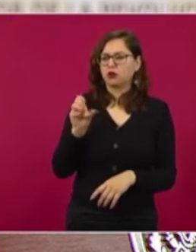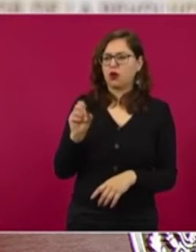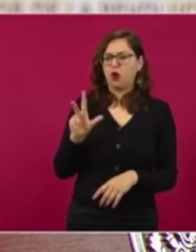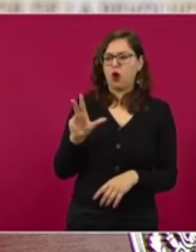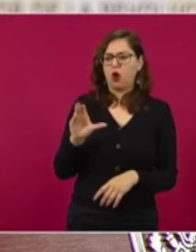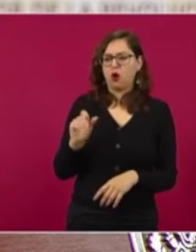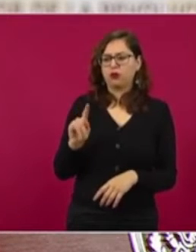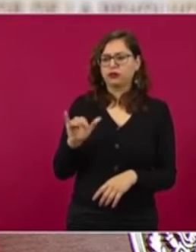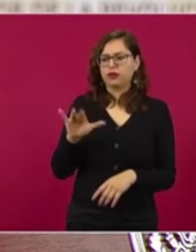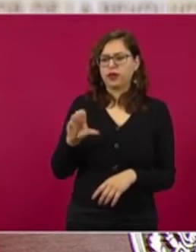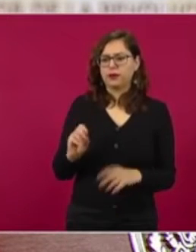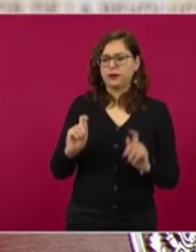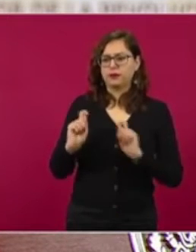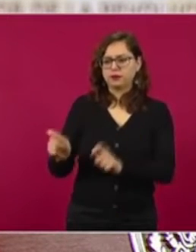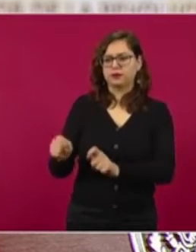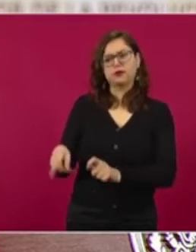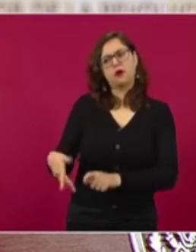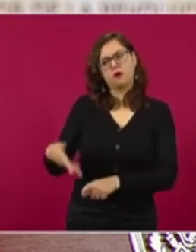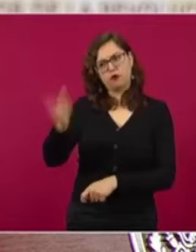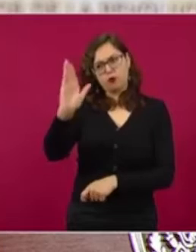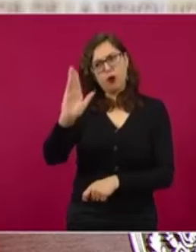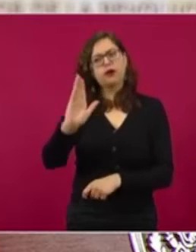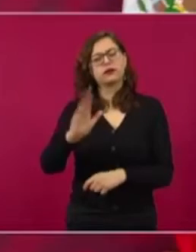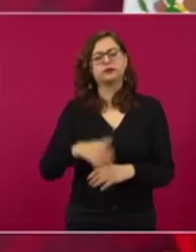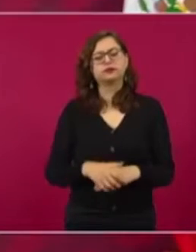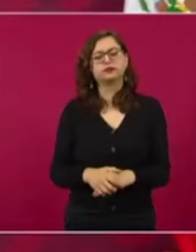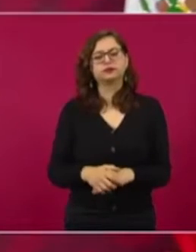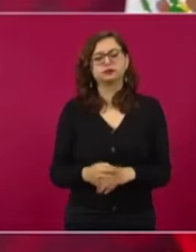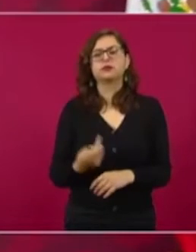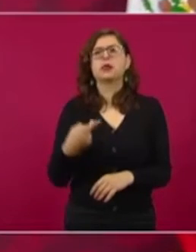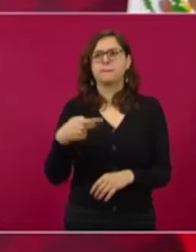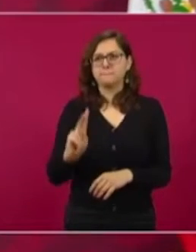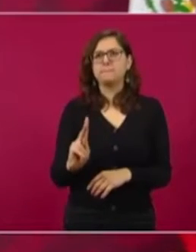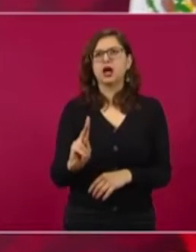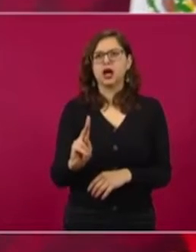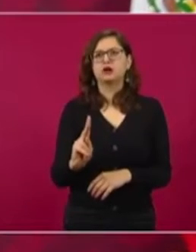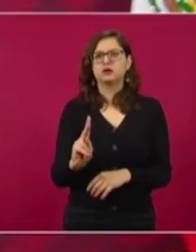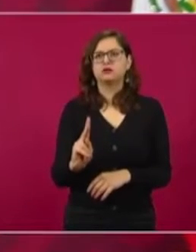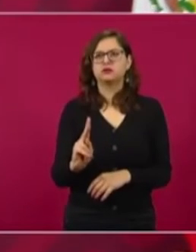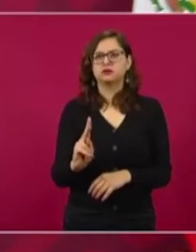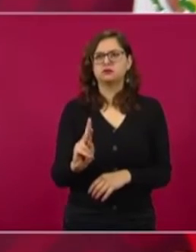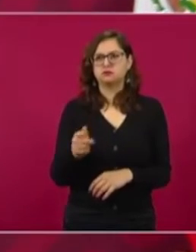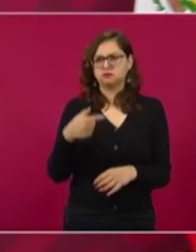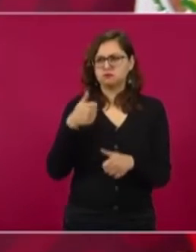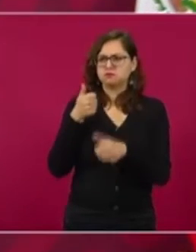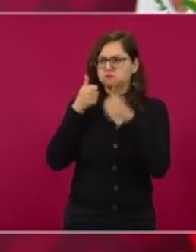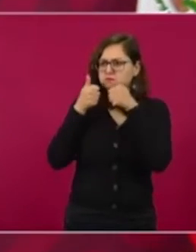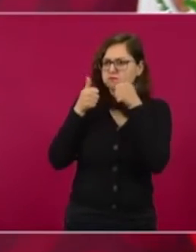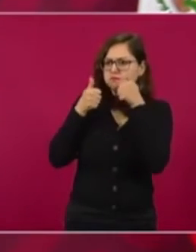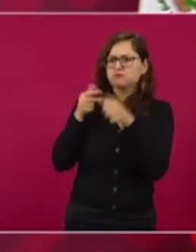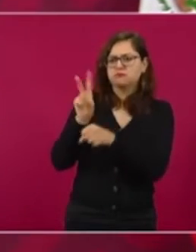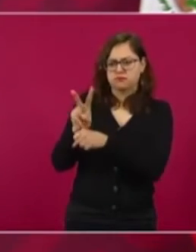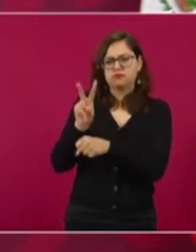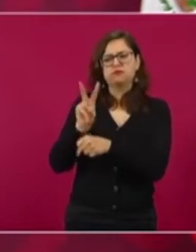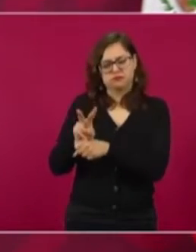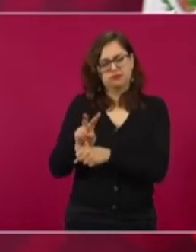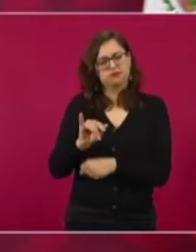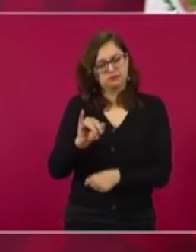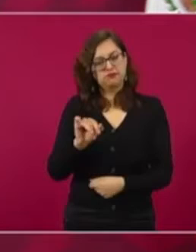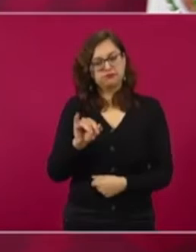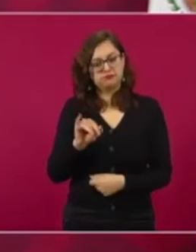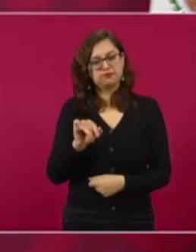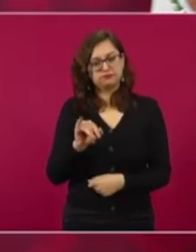Octavio Romero Oropeza, pero sí vamos a estar muy pendientes